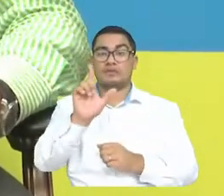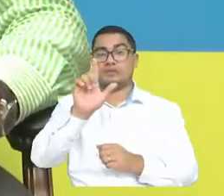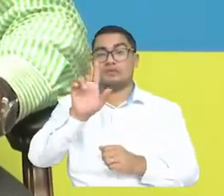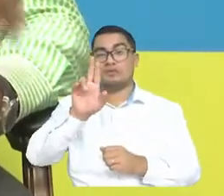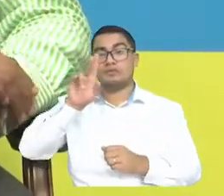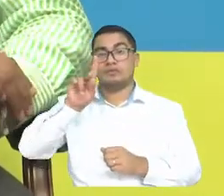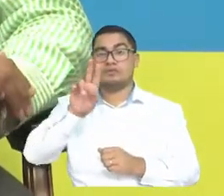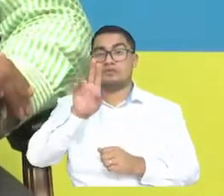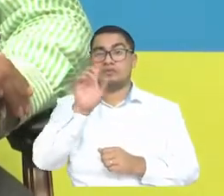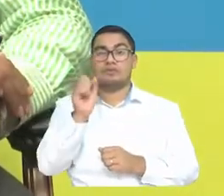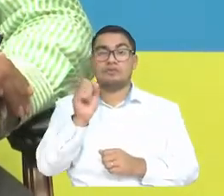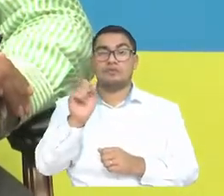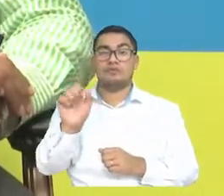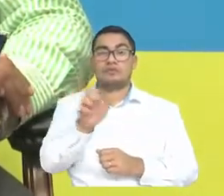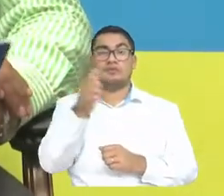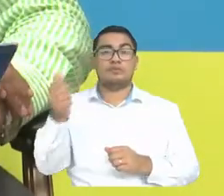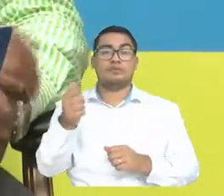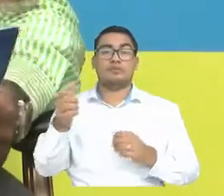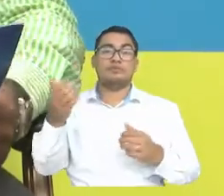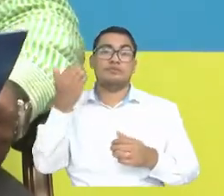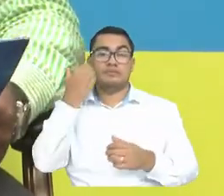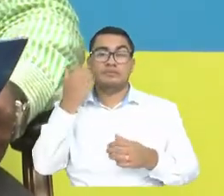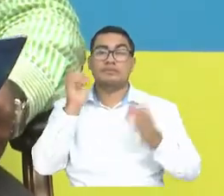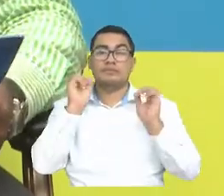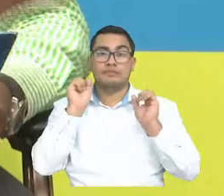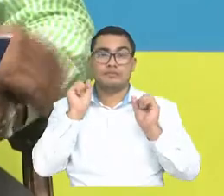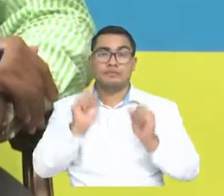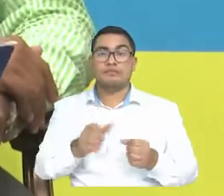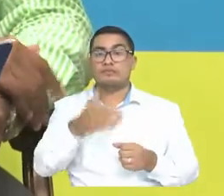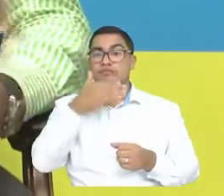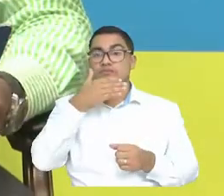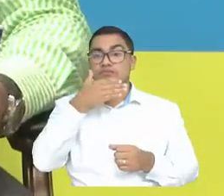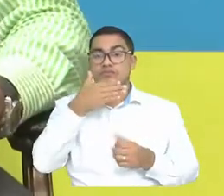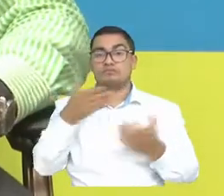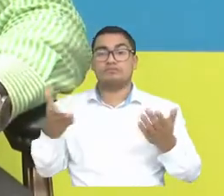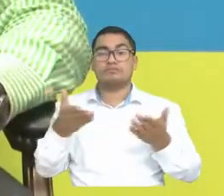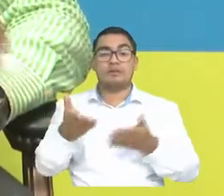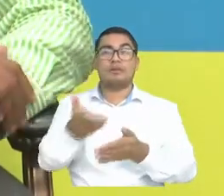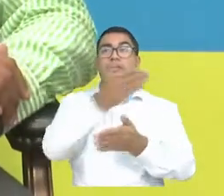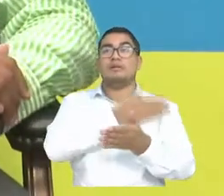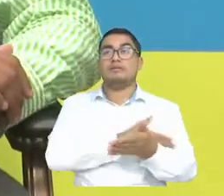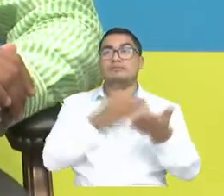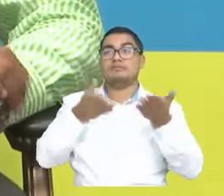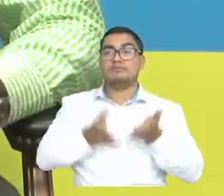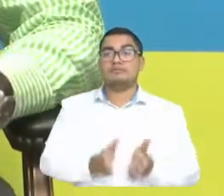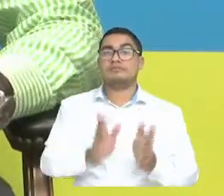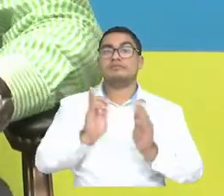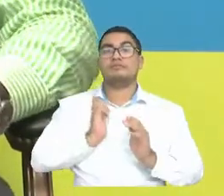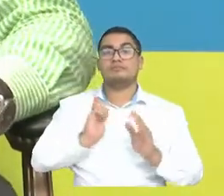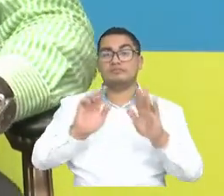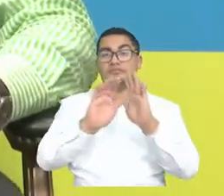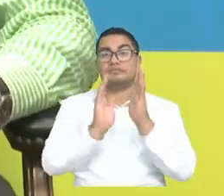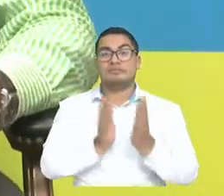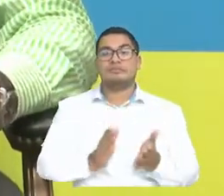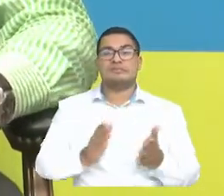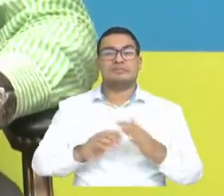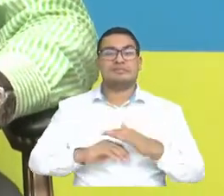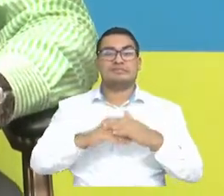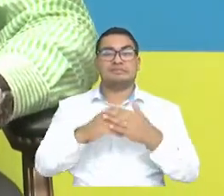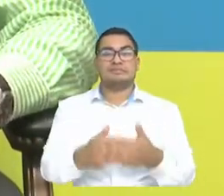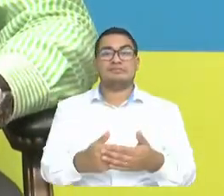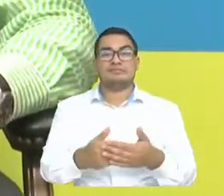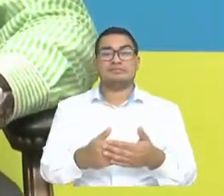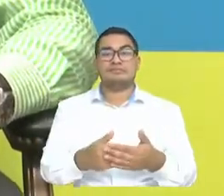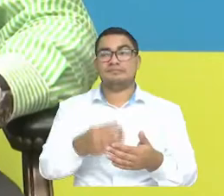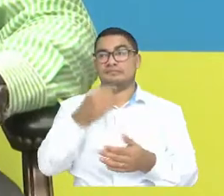¿Qué otras enfermedades también predestinan o motivan un parto prematuro que tenga la mujer embarazada?